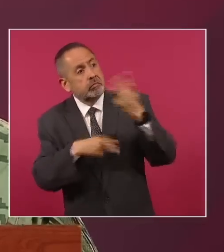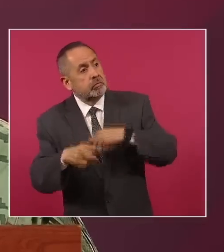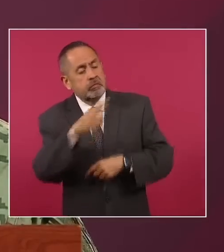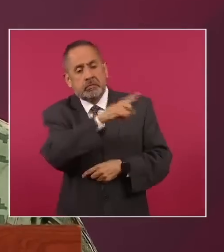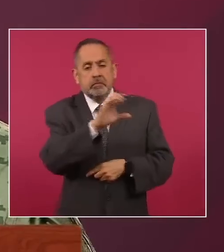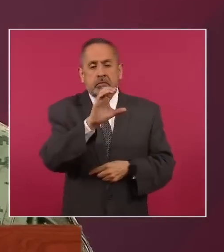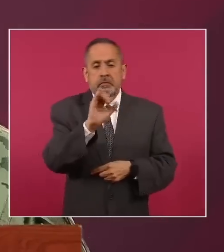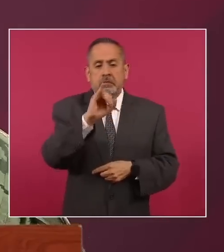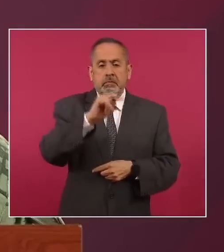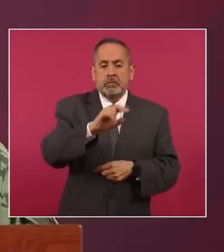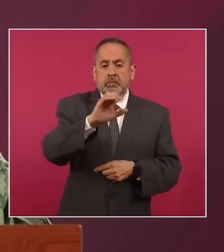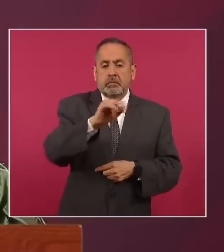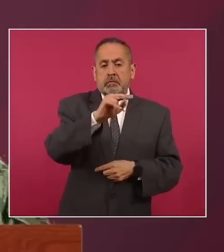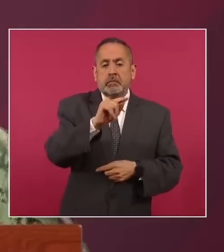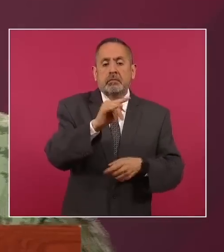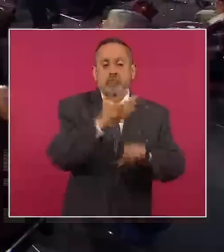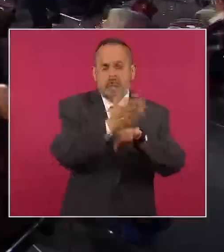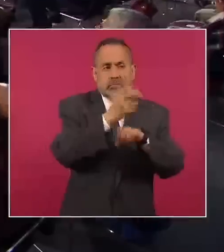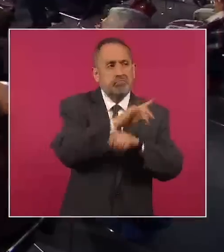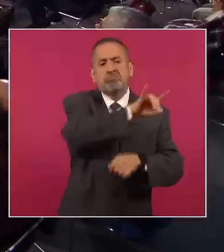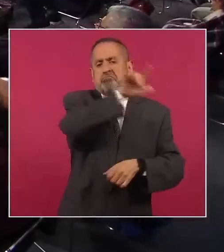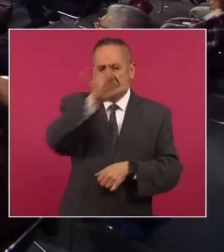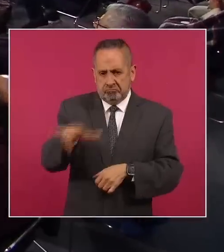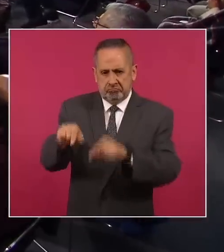de Cincinnati Estados Unidos